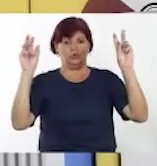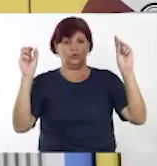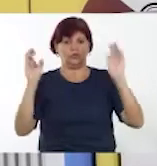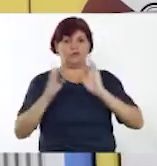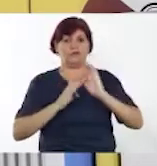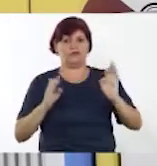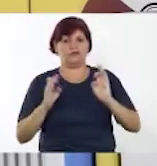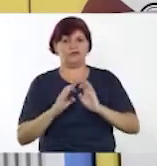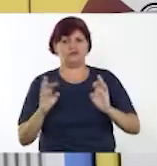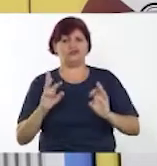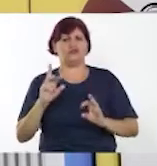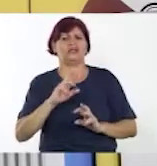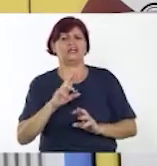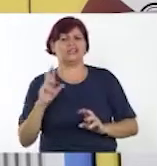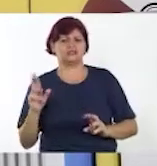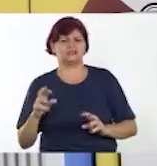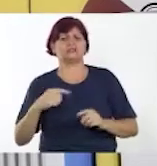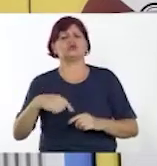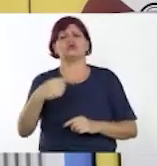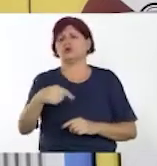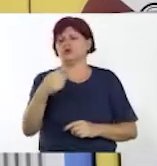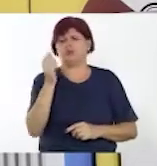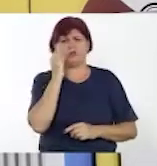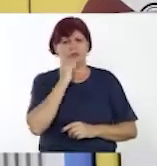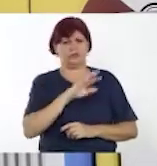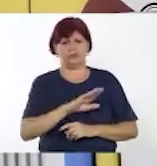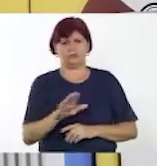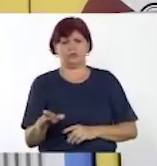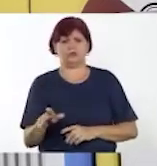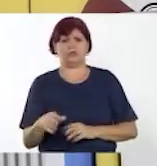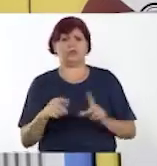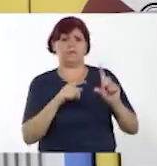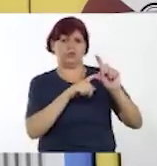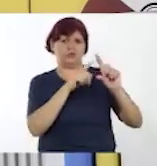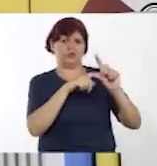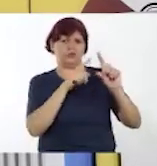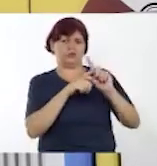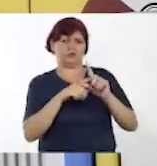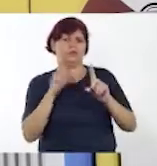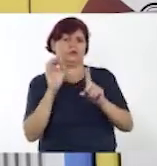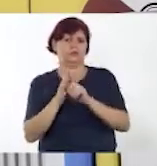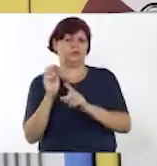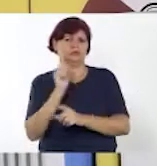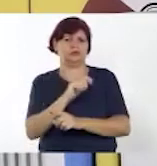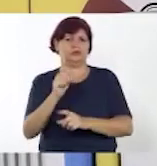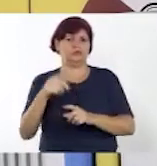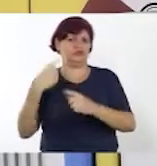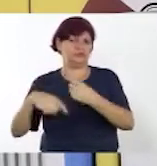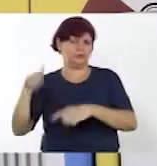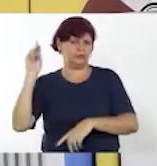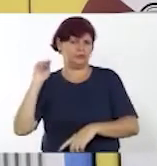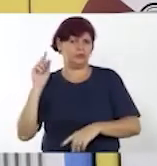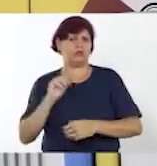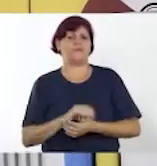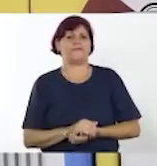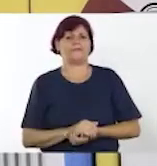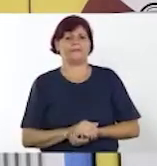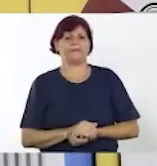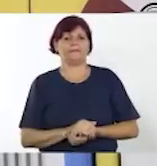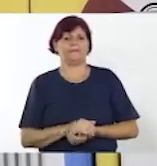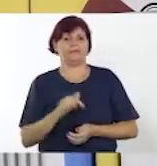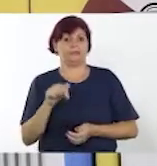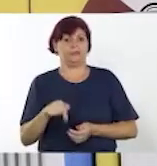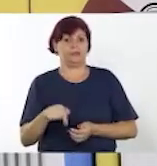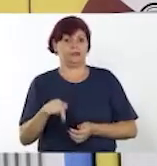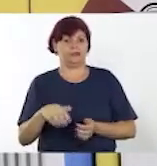con el tema de las funciones racionales. Es una continuación también del contenido que comenzó la profesora en semanas